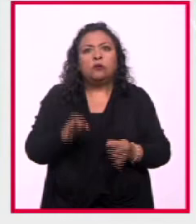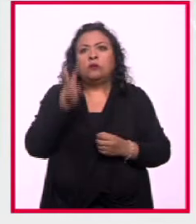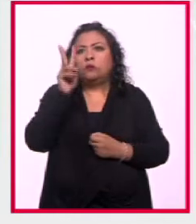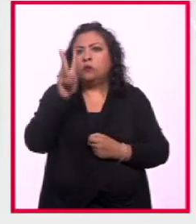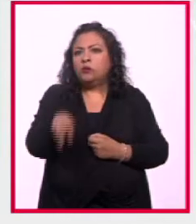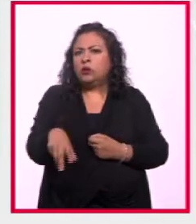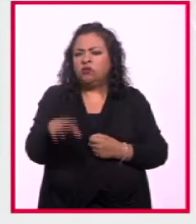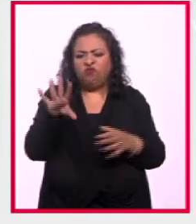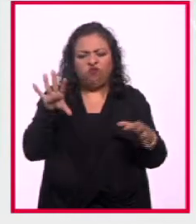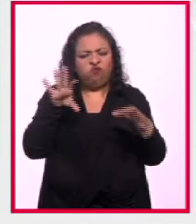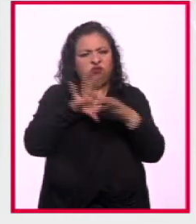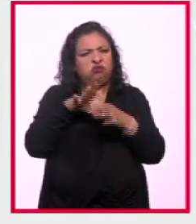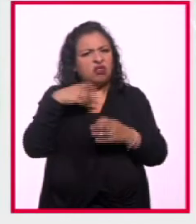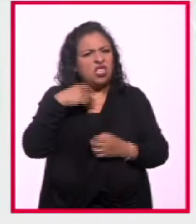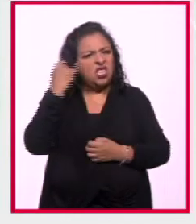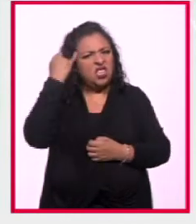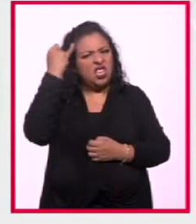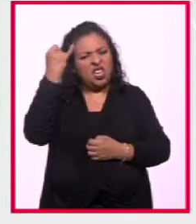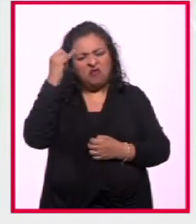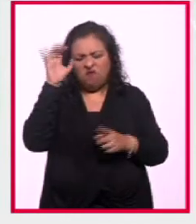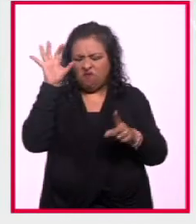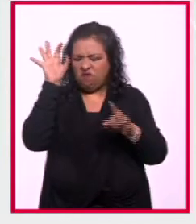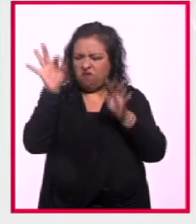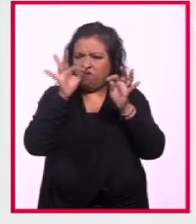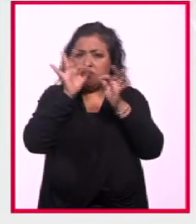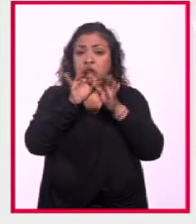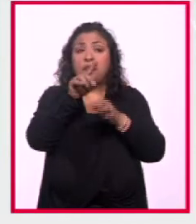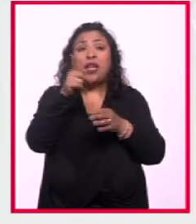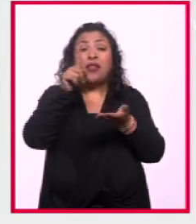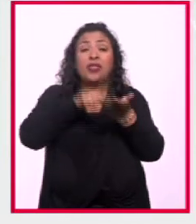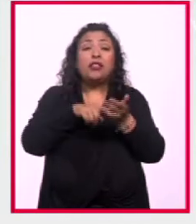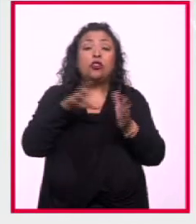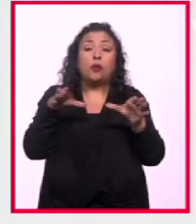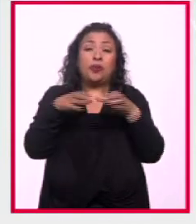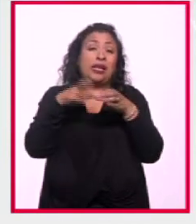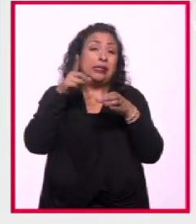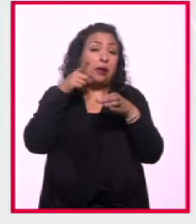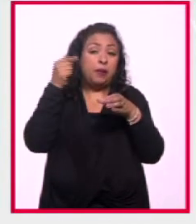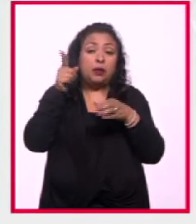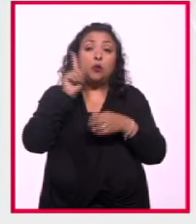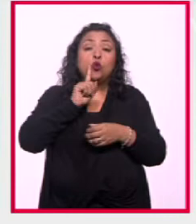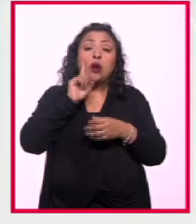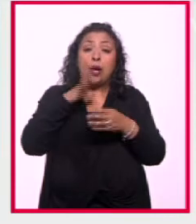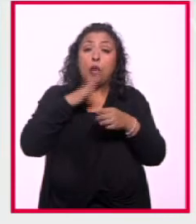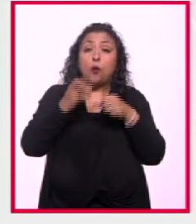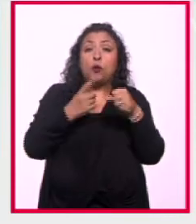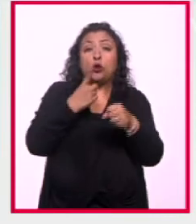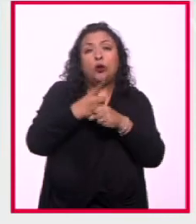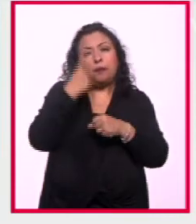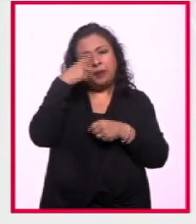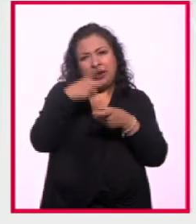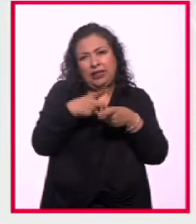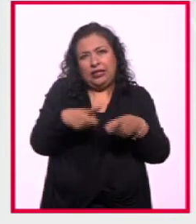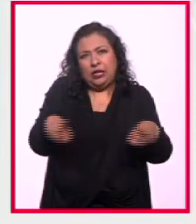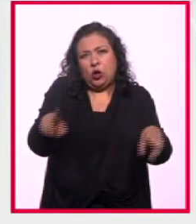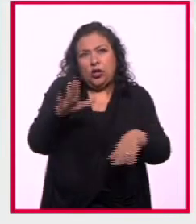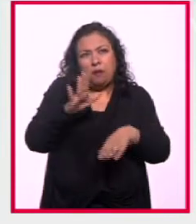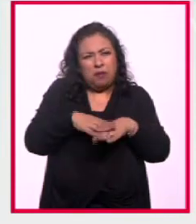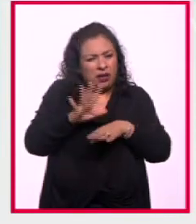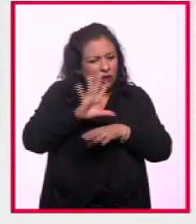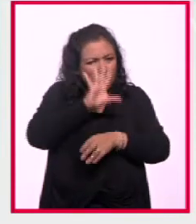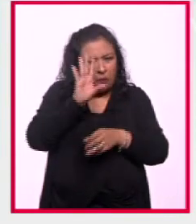congruente con sus ideales y dentro del zapatismo fue donde las mujeres tuvieron la oportunidad de desarrollarse más